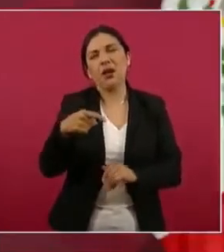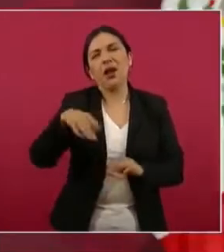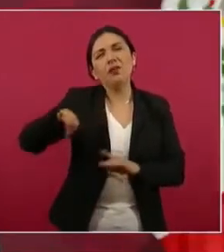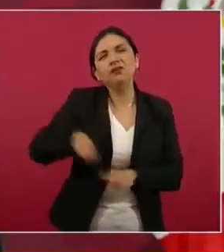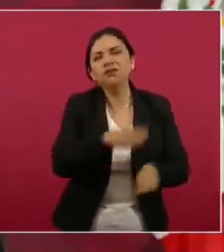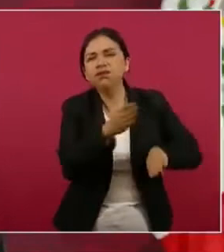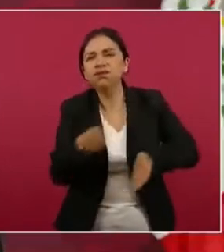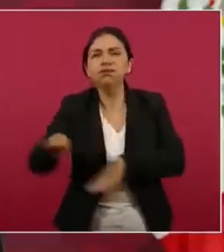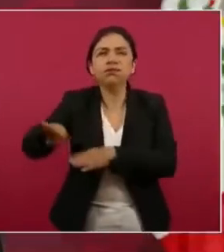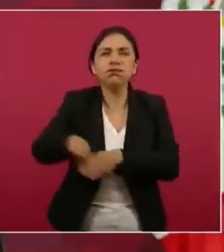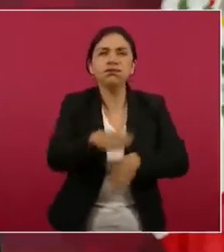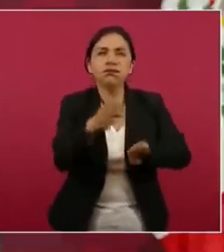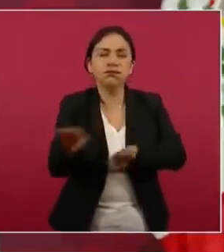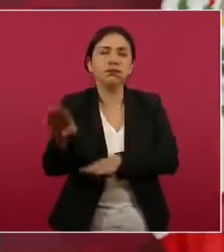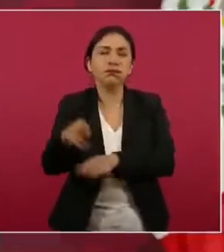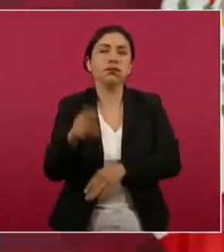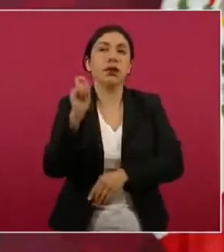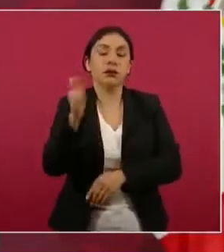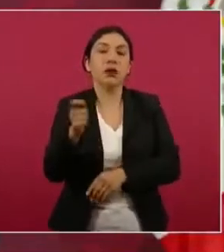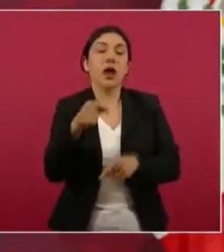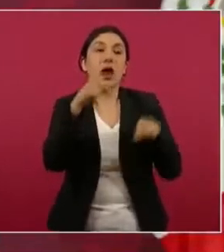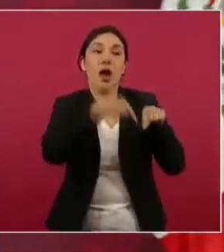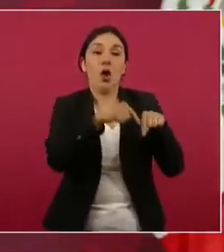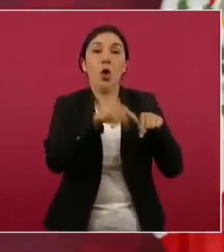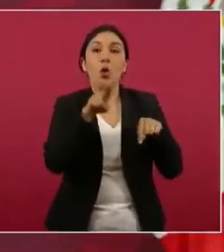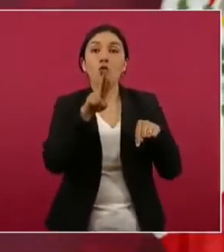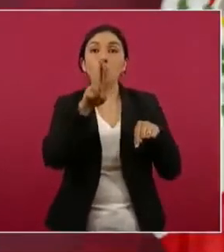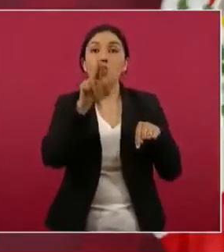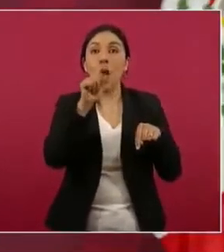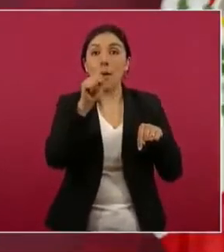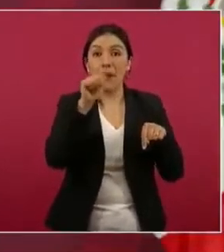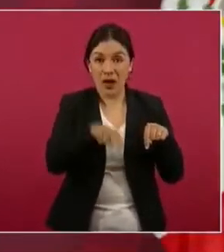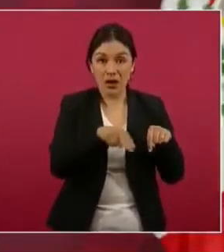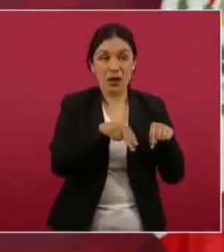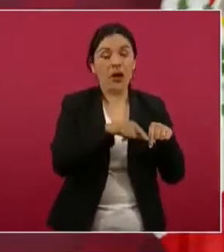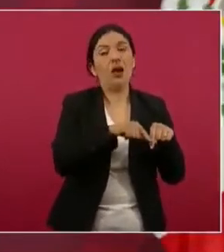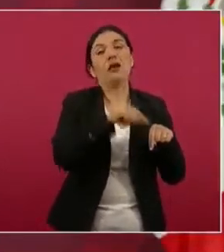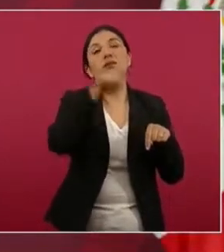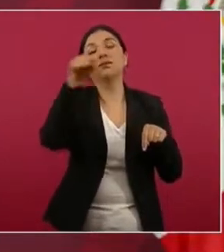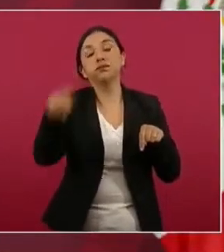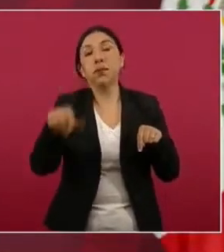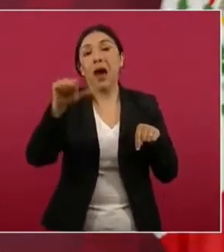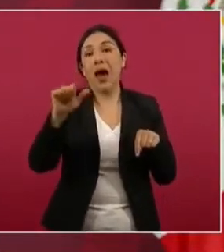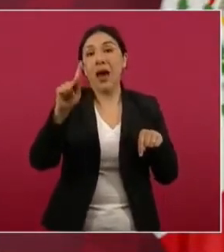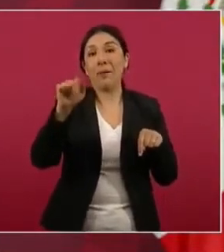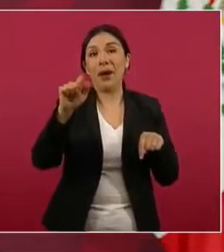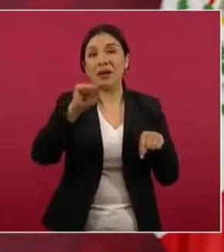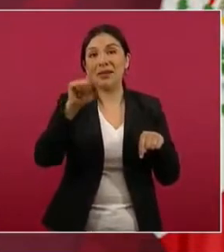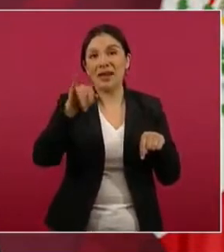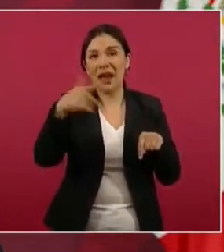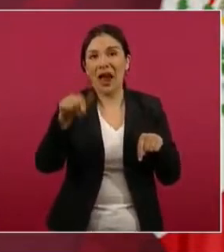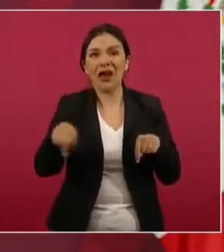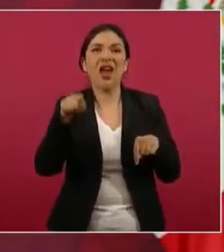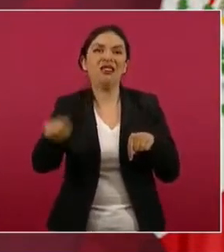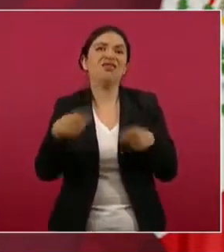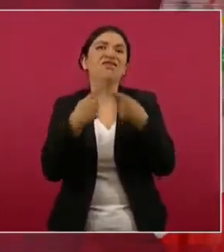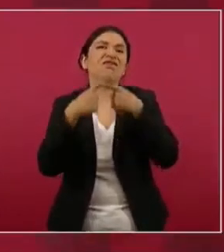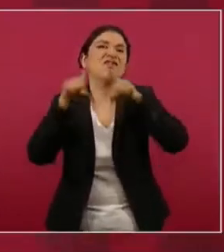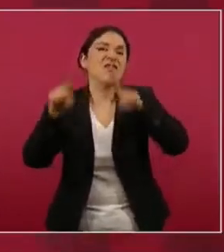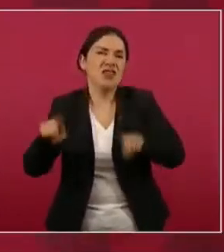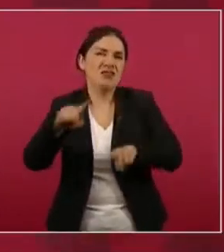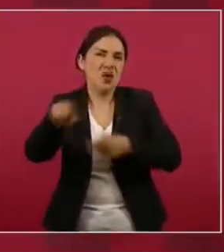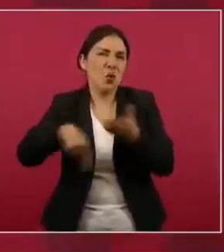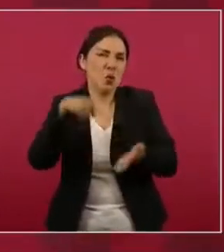que ya, a diferencia de Uruapan, Apatzingán es tierra caliente. Y todavía le sugieren: